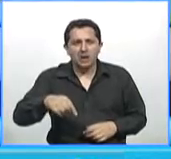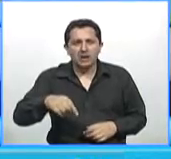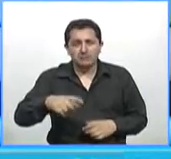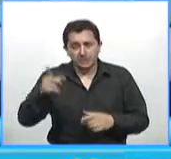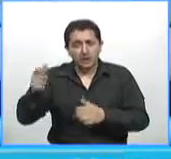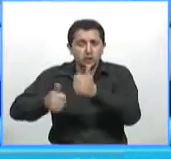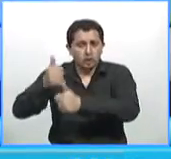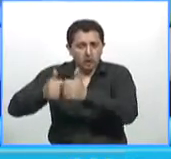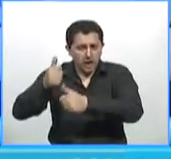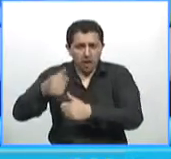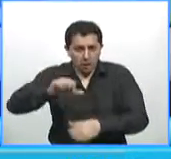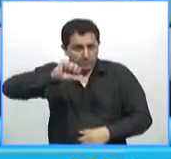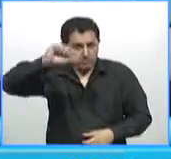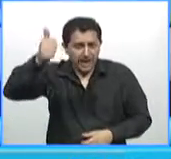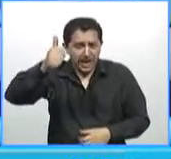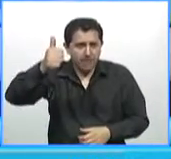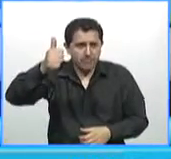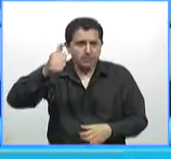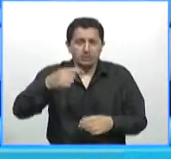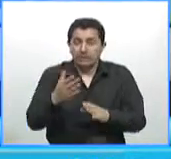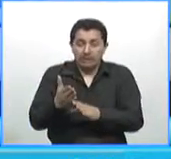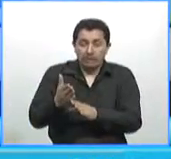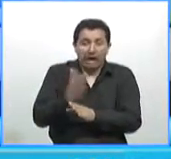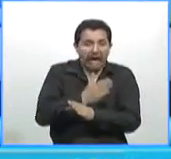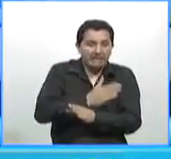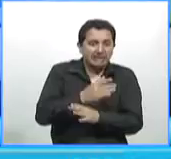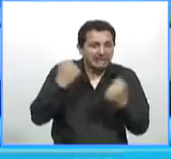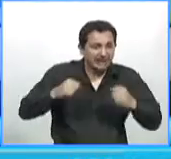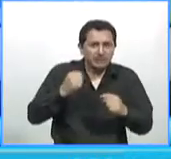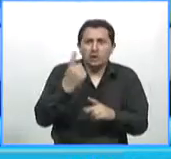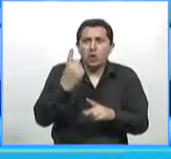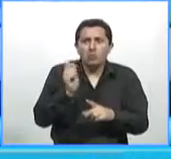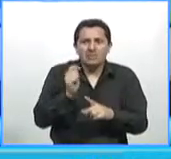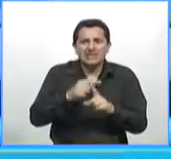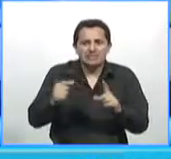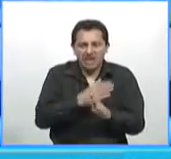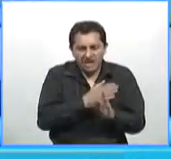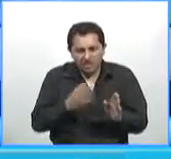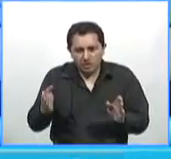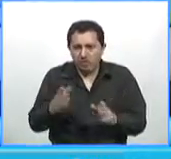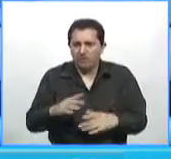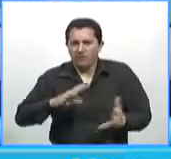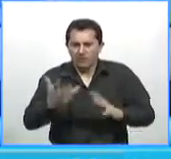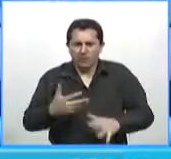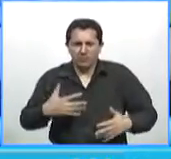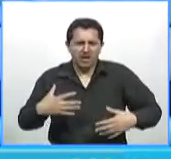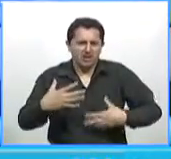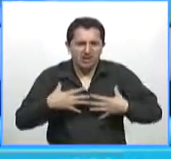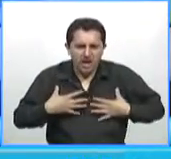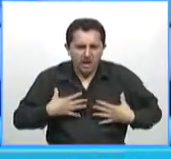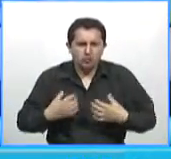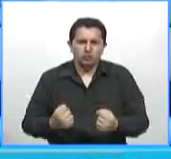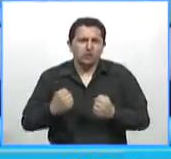un torneo donde con muy unas mes y medio de entrenamiento y decís, bueno, si lo pudimos ganar con actitud, dando la vida